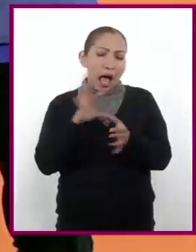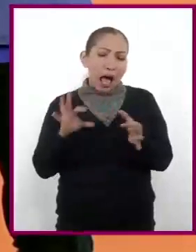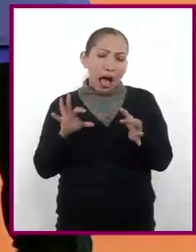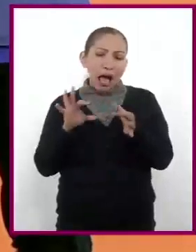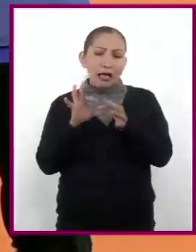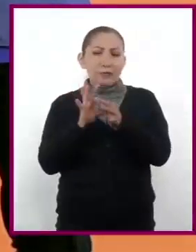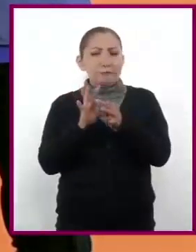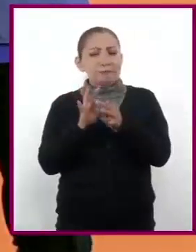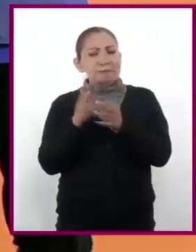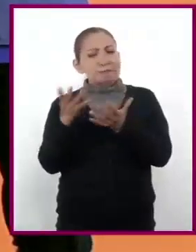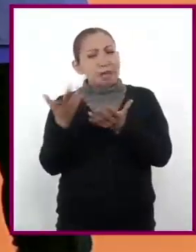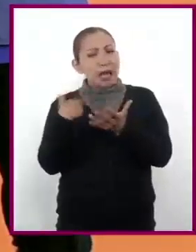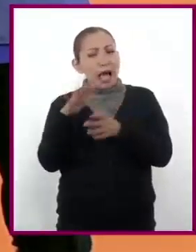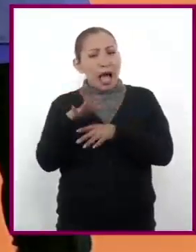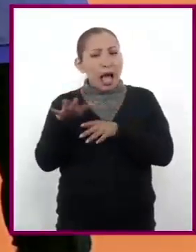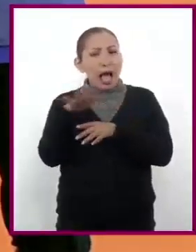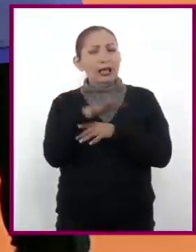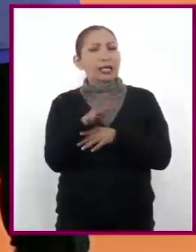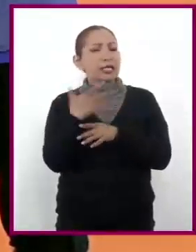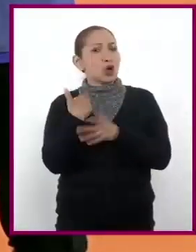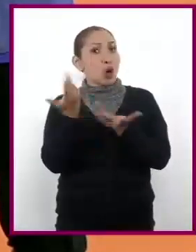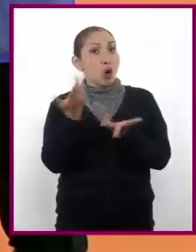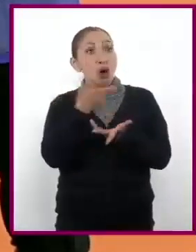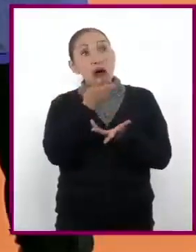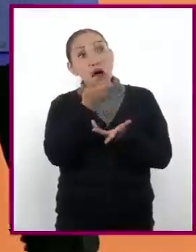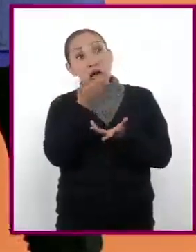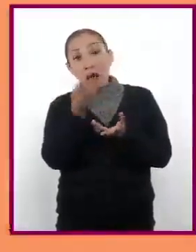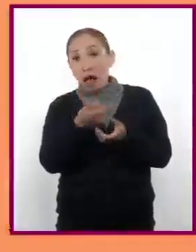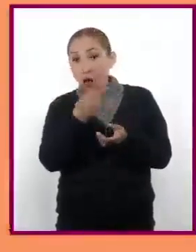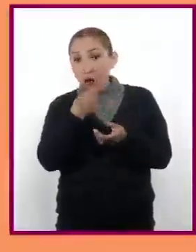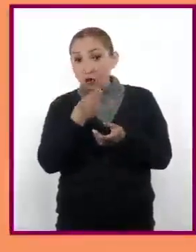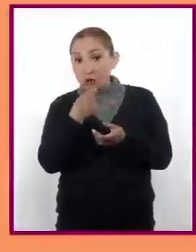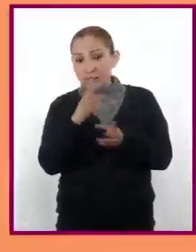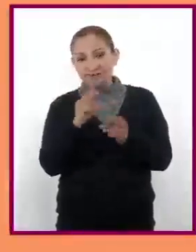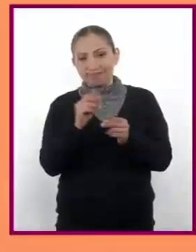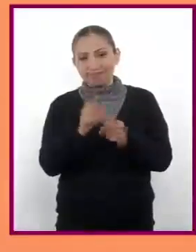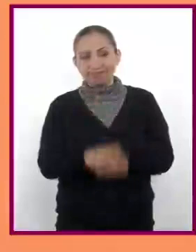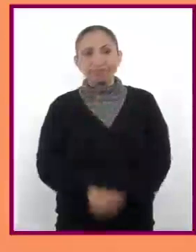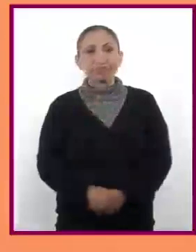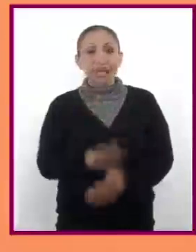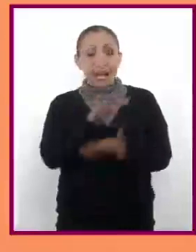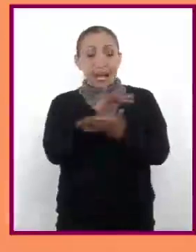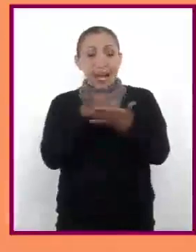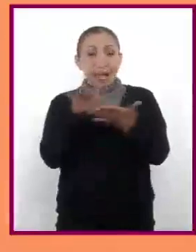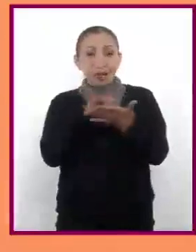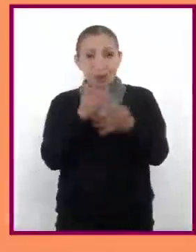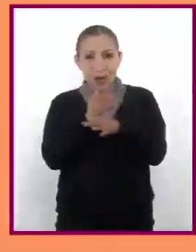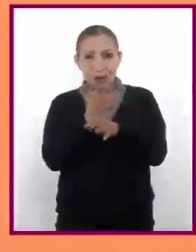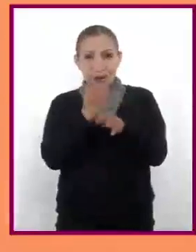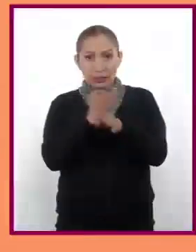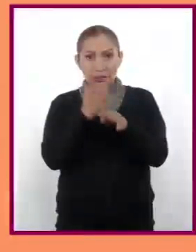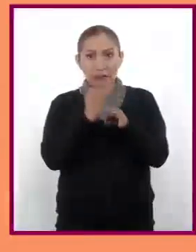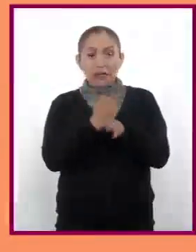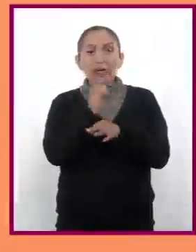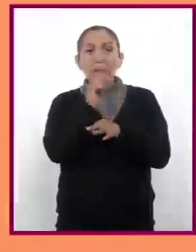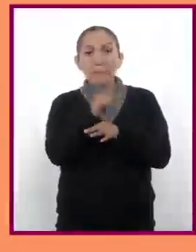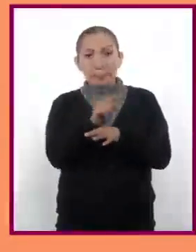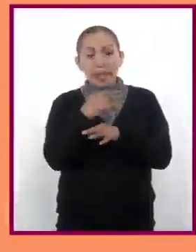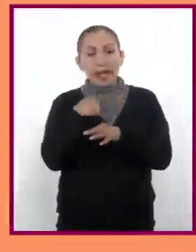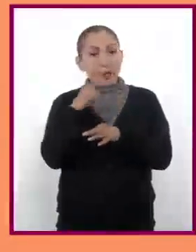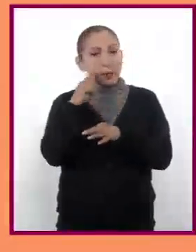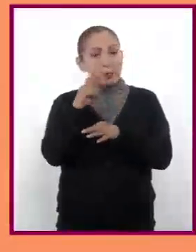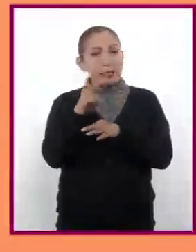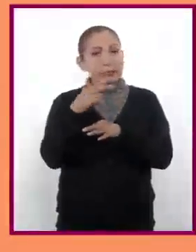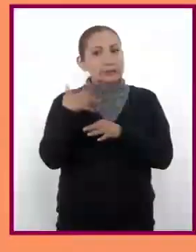a esa disciplina y que no son de uso general. La lectura en la actualidad también nos pone ante